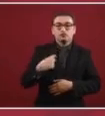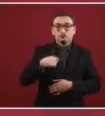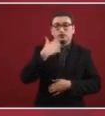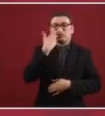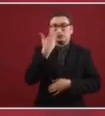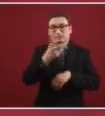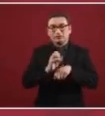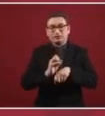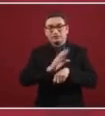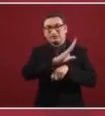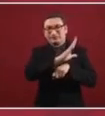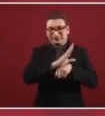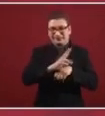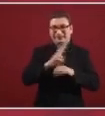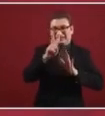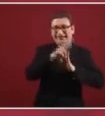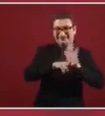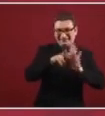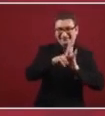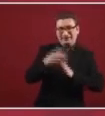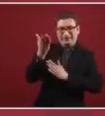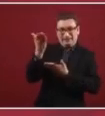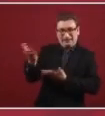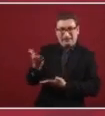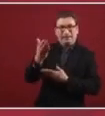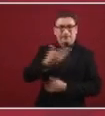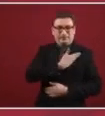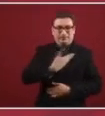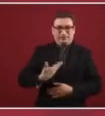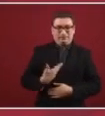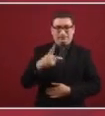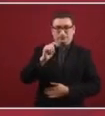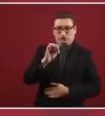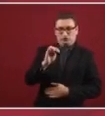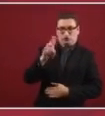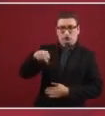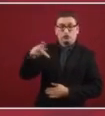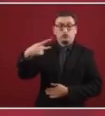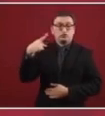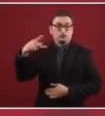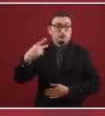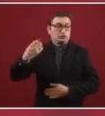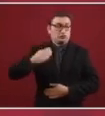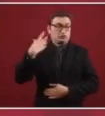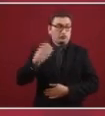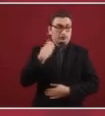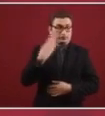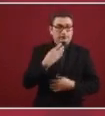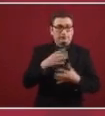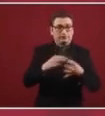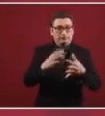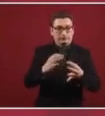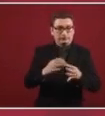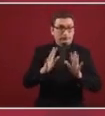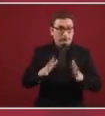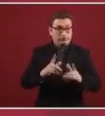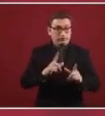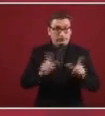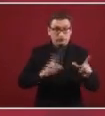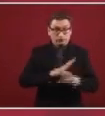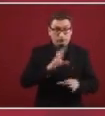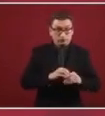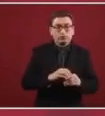poner el fragmento del discurso del presidente Trump. ¿Ya está listo? Sí,